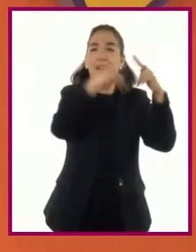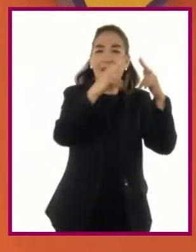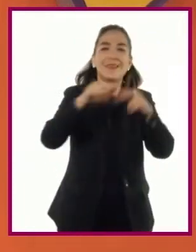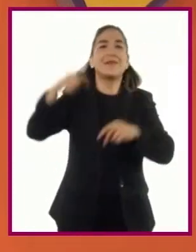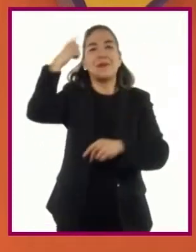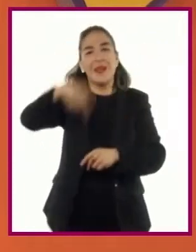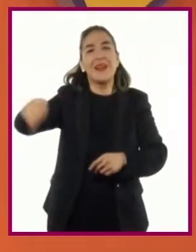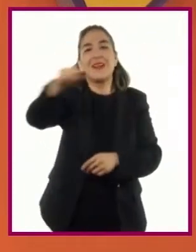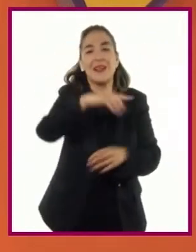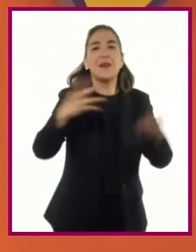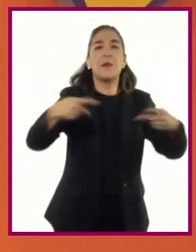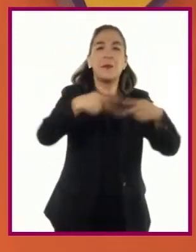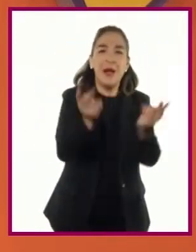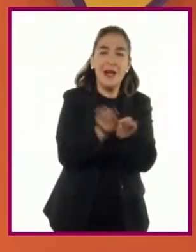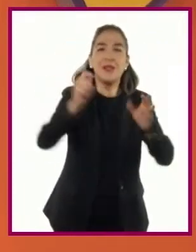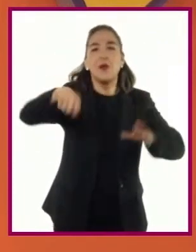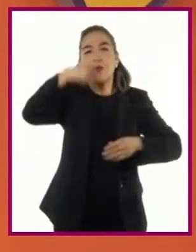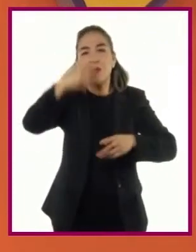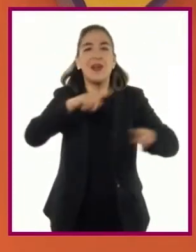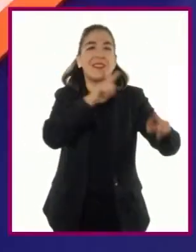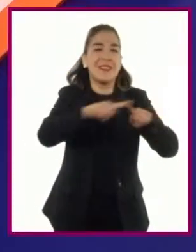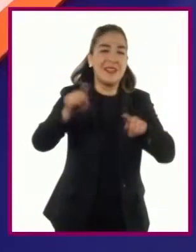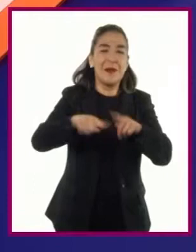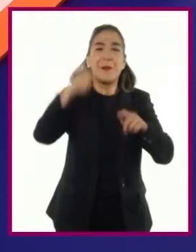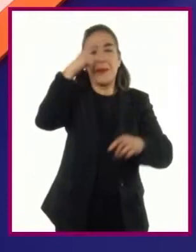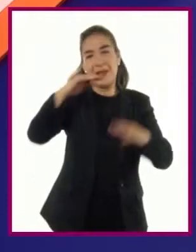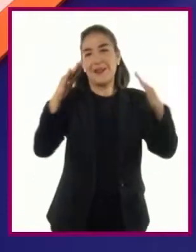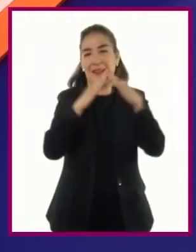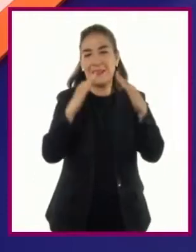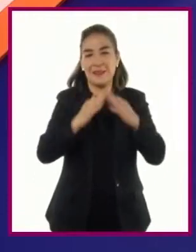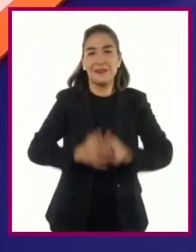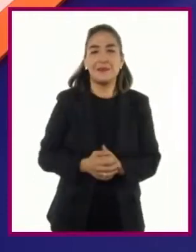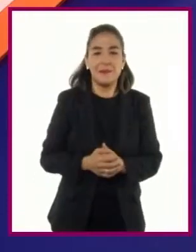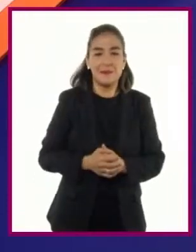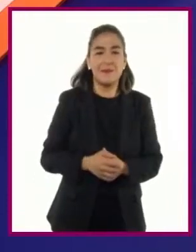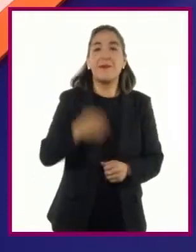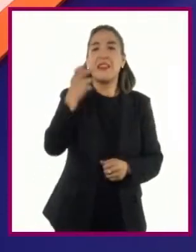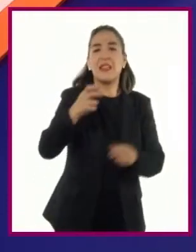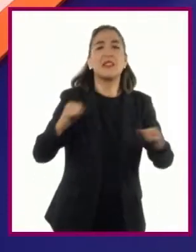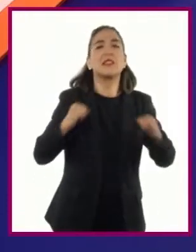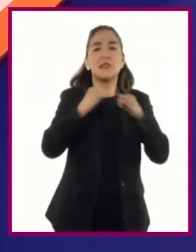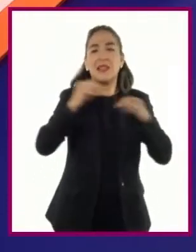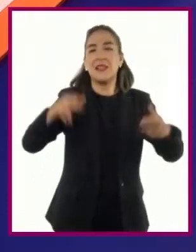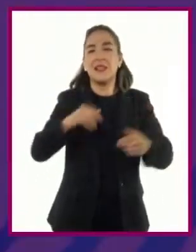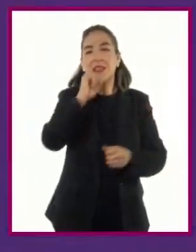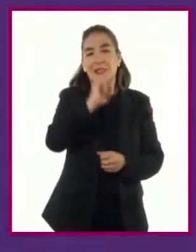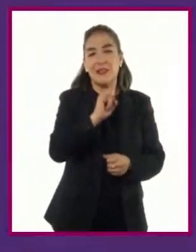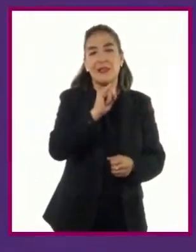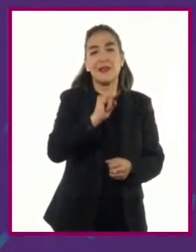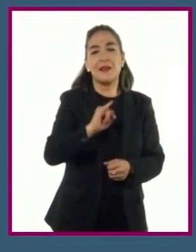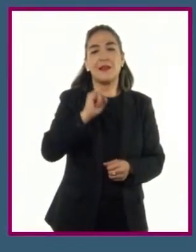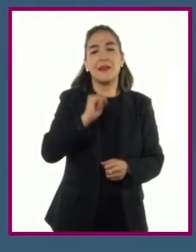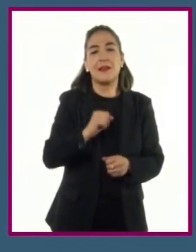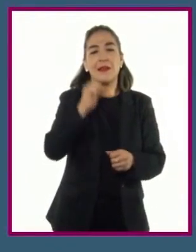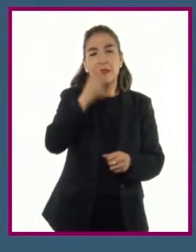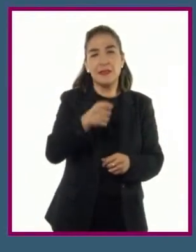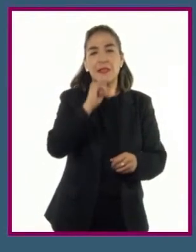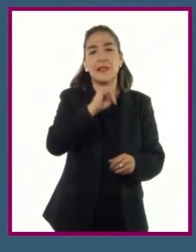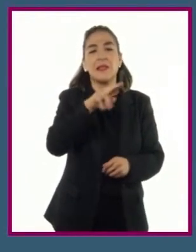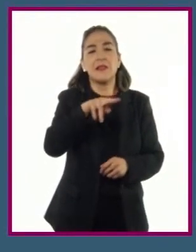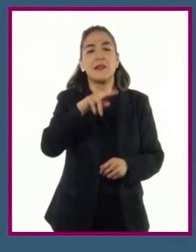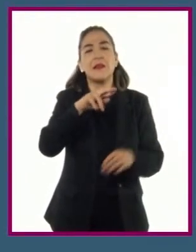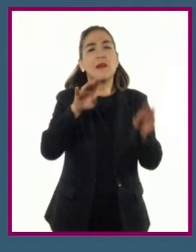mexicanos, vajillas y varios artículos del hogar. De acuerdo con el Instituto Nacional de Antropología e Historia, la talavera